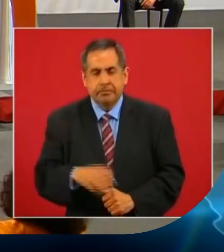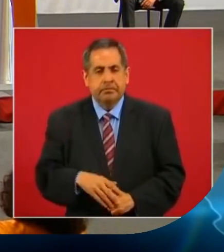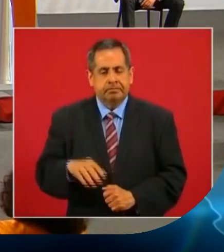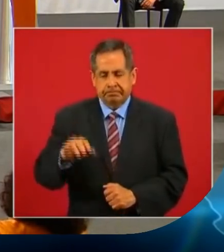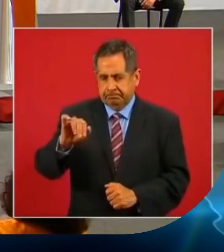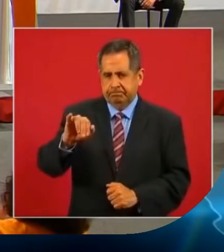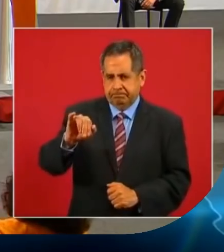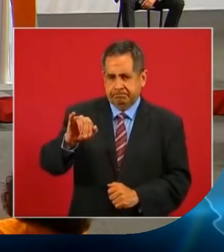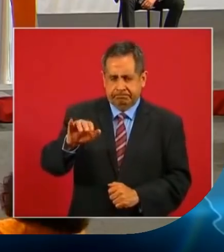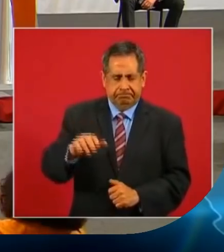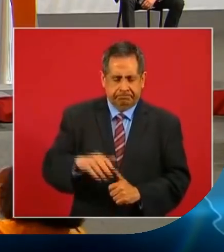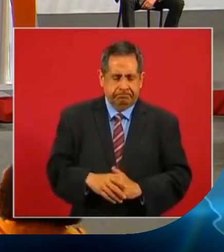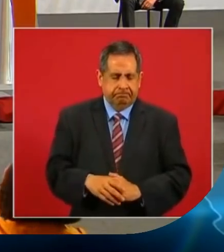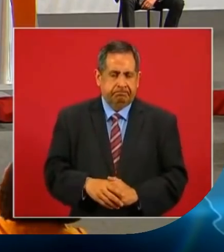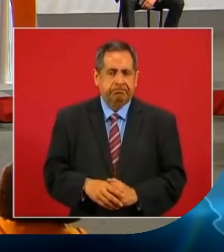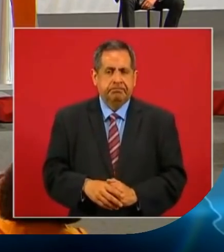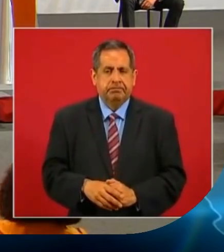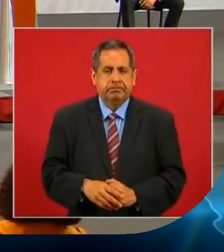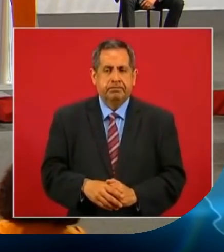Sí.